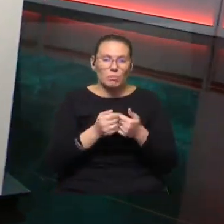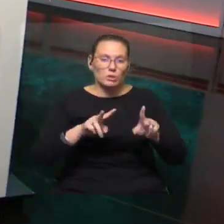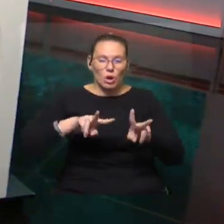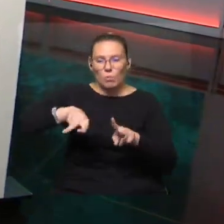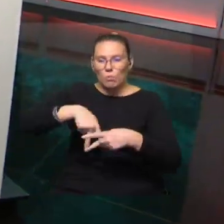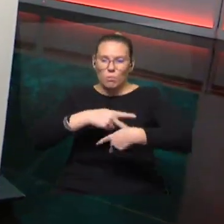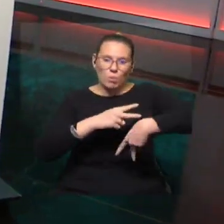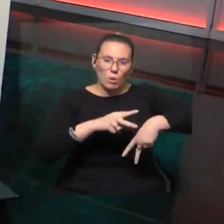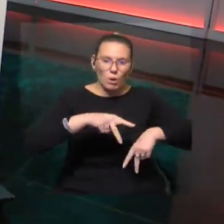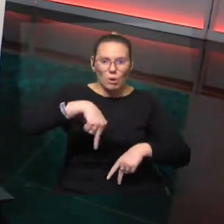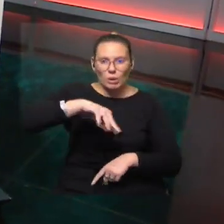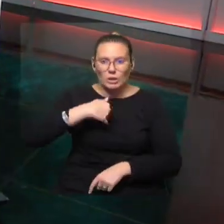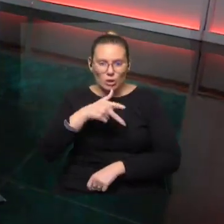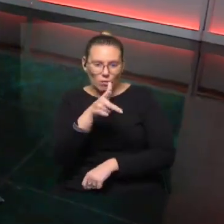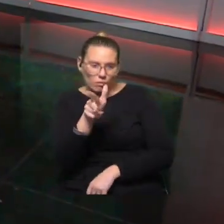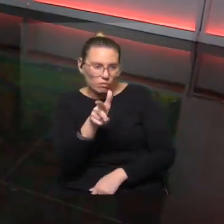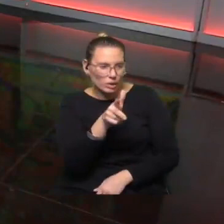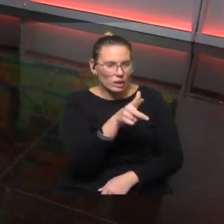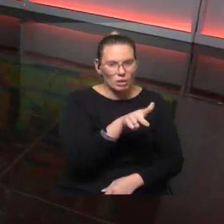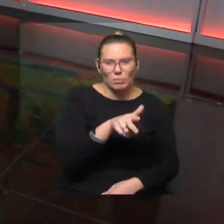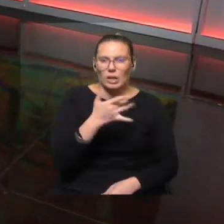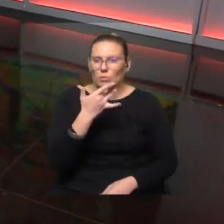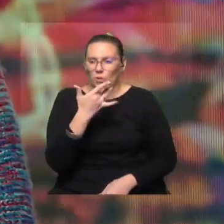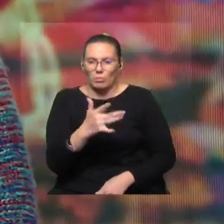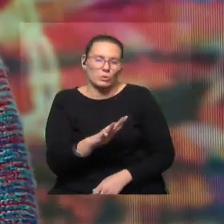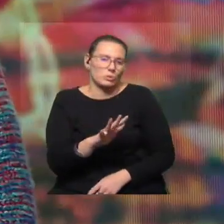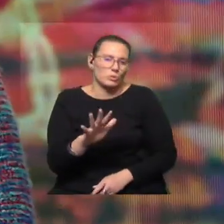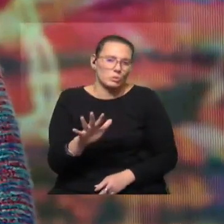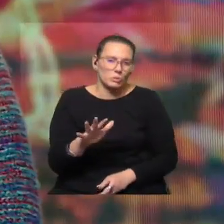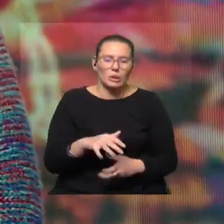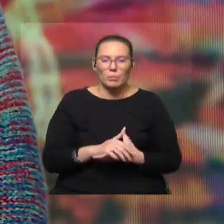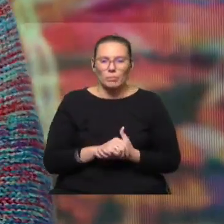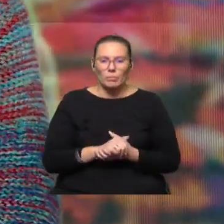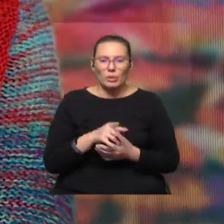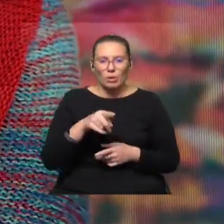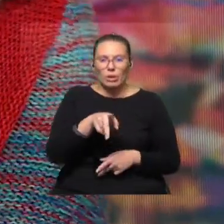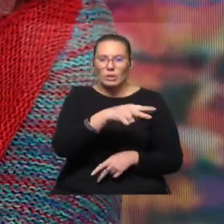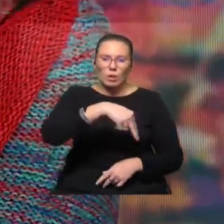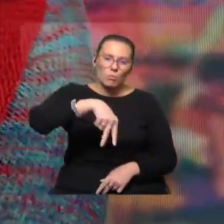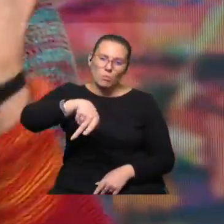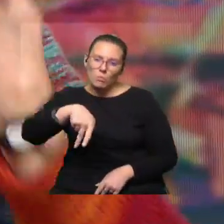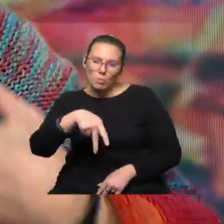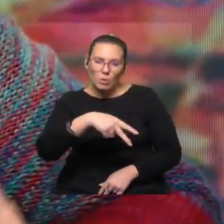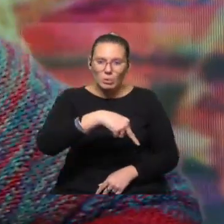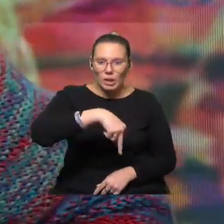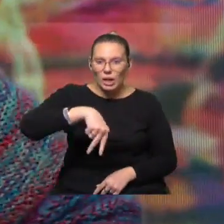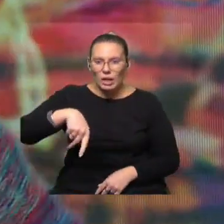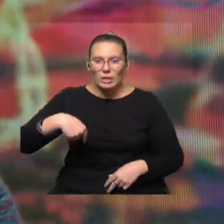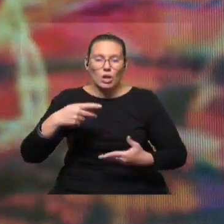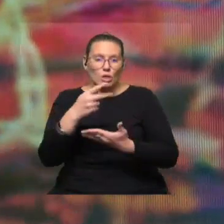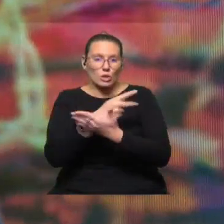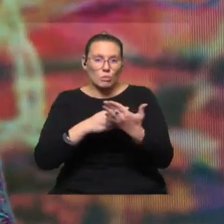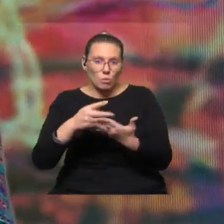yo empecé a filmarle atrás porque era una belleza lo que pasaba no con ella moviéndose y todo lo que